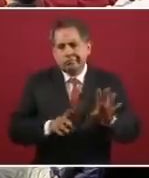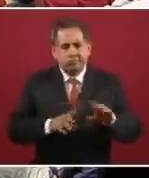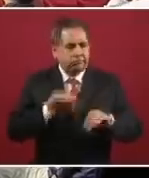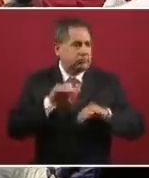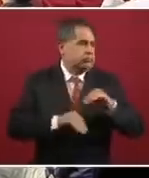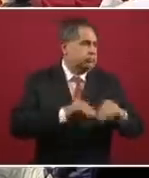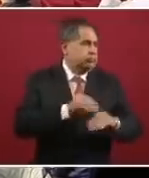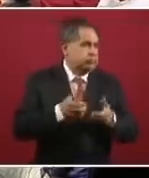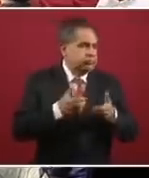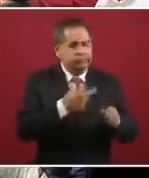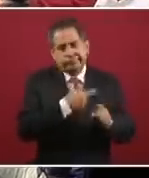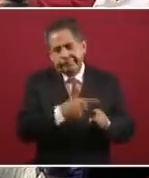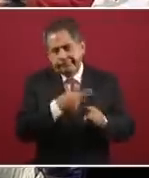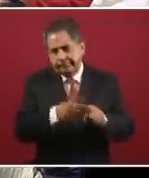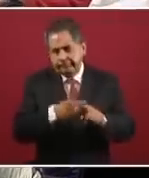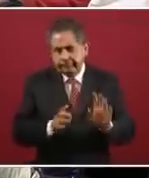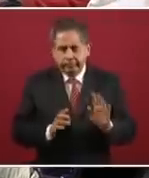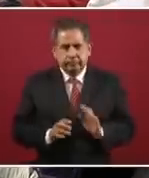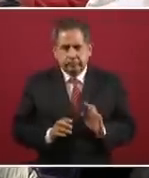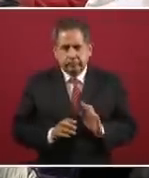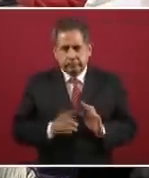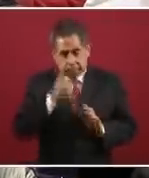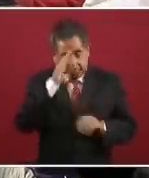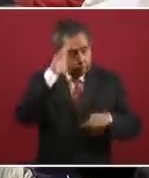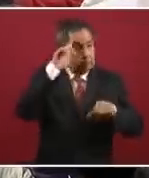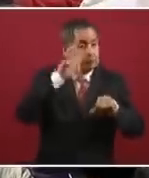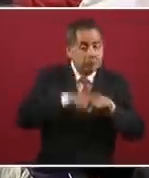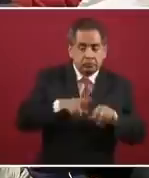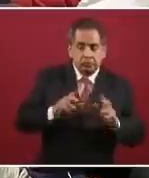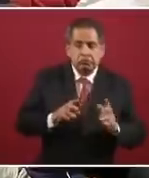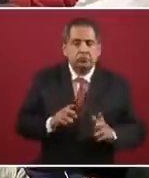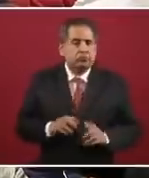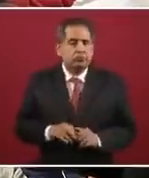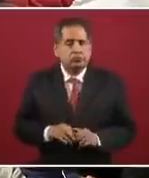pavimentar calles, para la cultura,